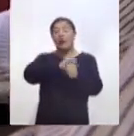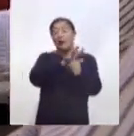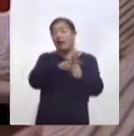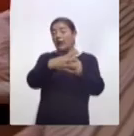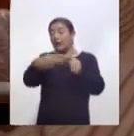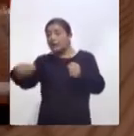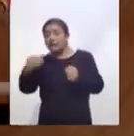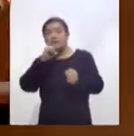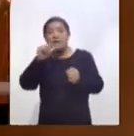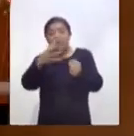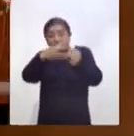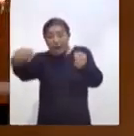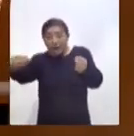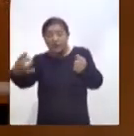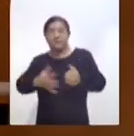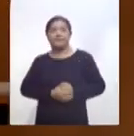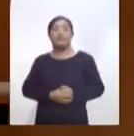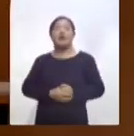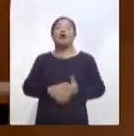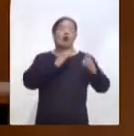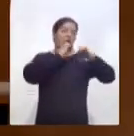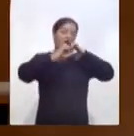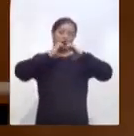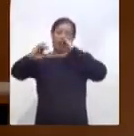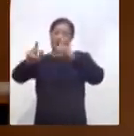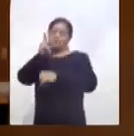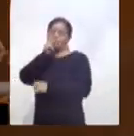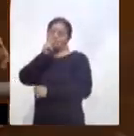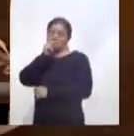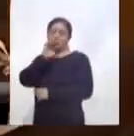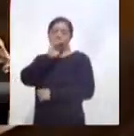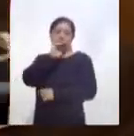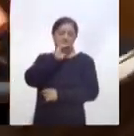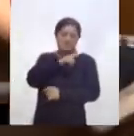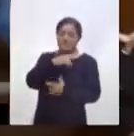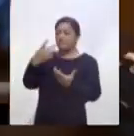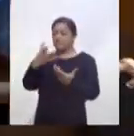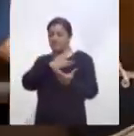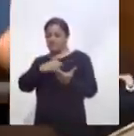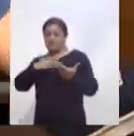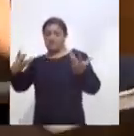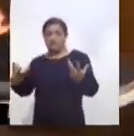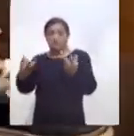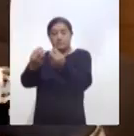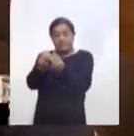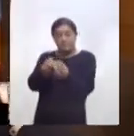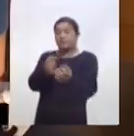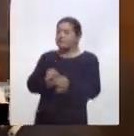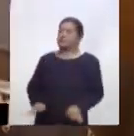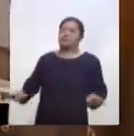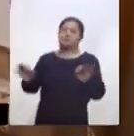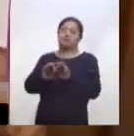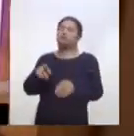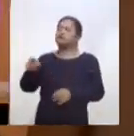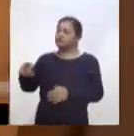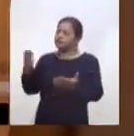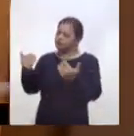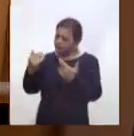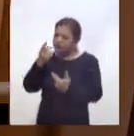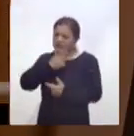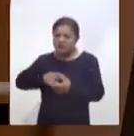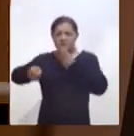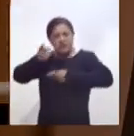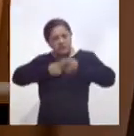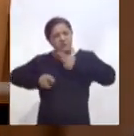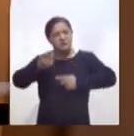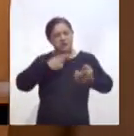pandemia. La comunicación entre padres e hijos es de suma importancia. Se recomienda alentarlos a que expresen lo que sienten sin minimizar